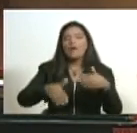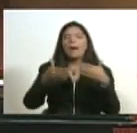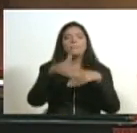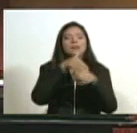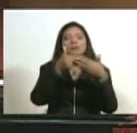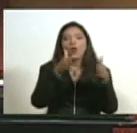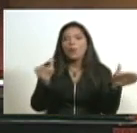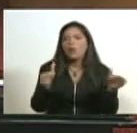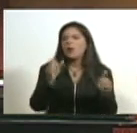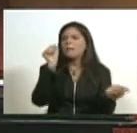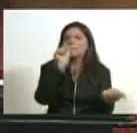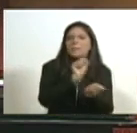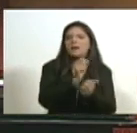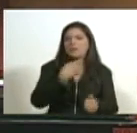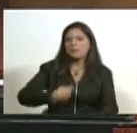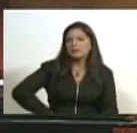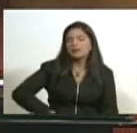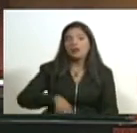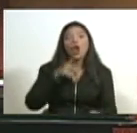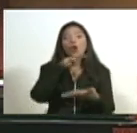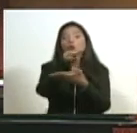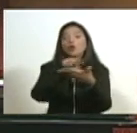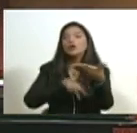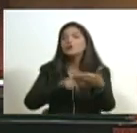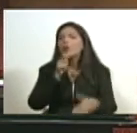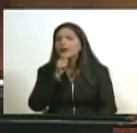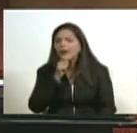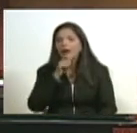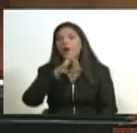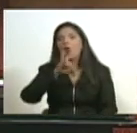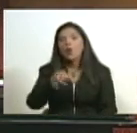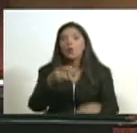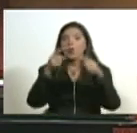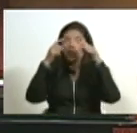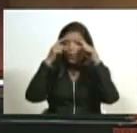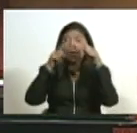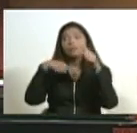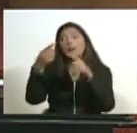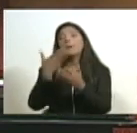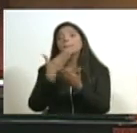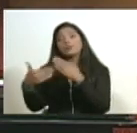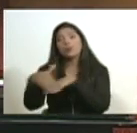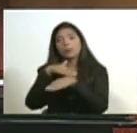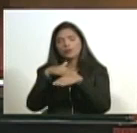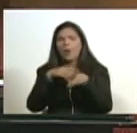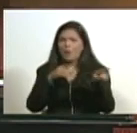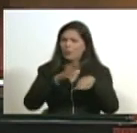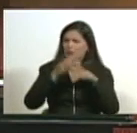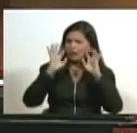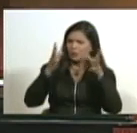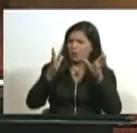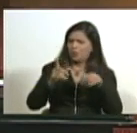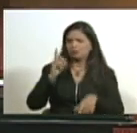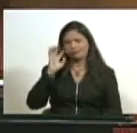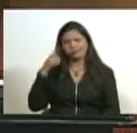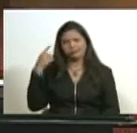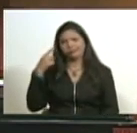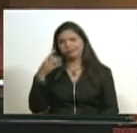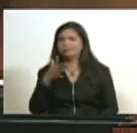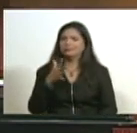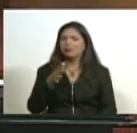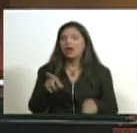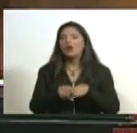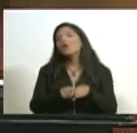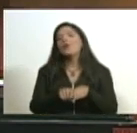mundo, a meter preso al presidente. Y lo leyó Julio Borges. Después él pidió perdón porque él es medio loco. Él es como Mr.